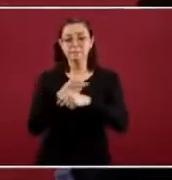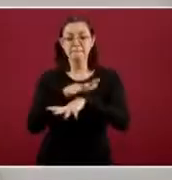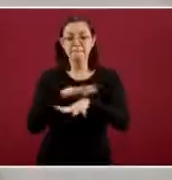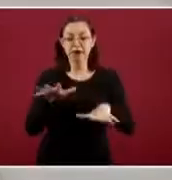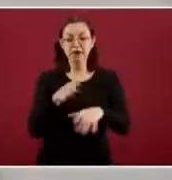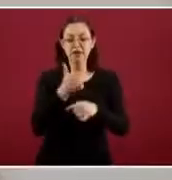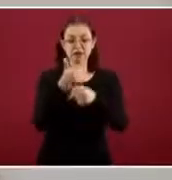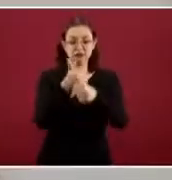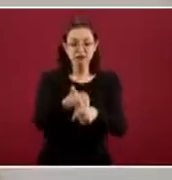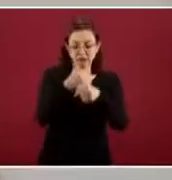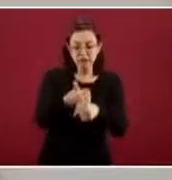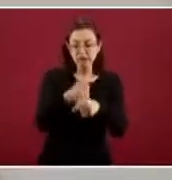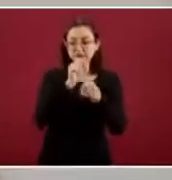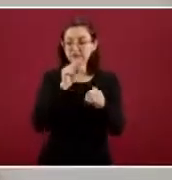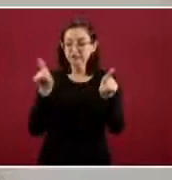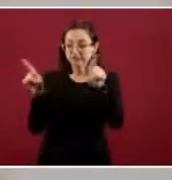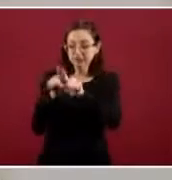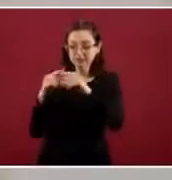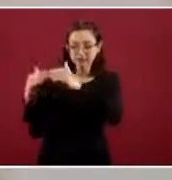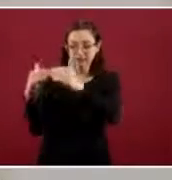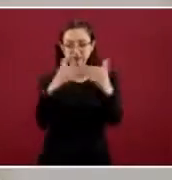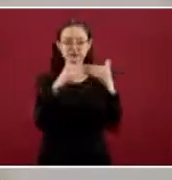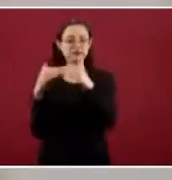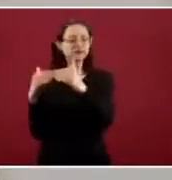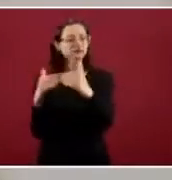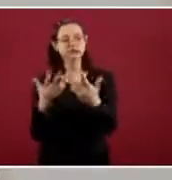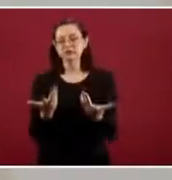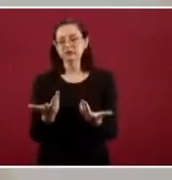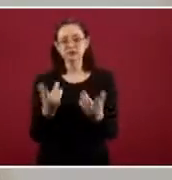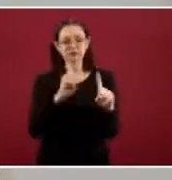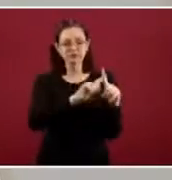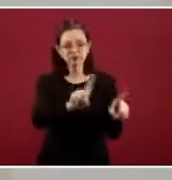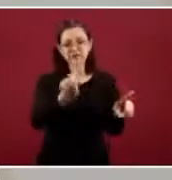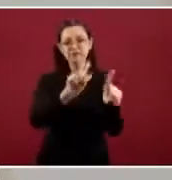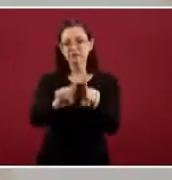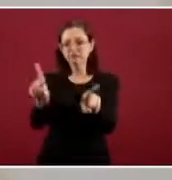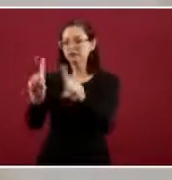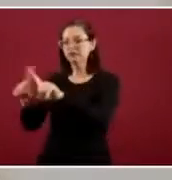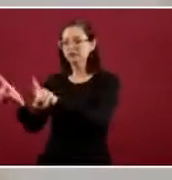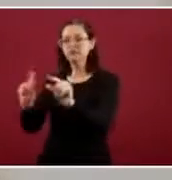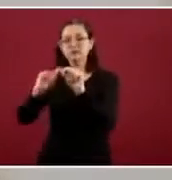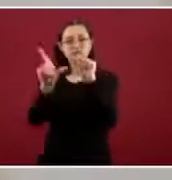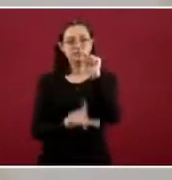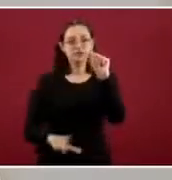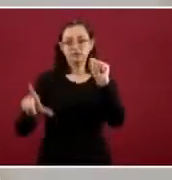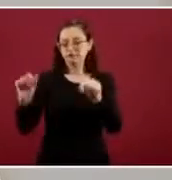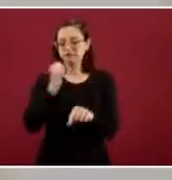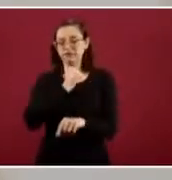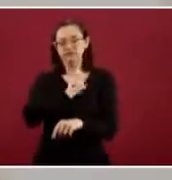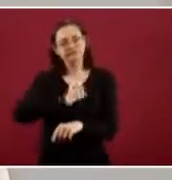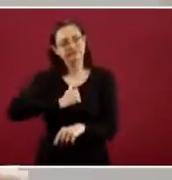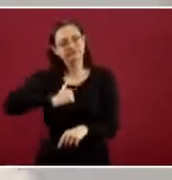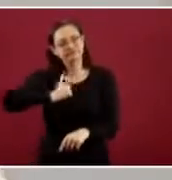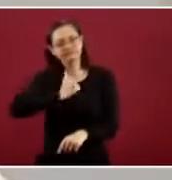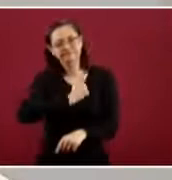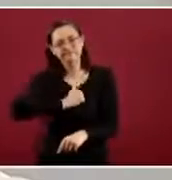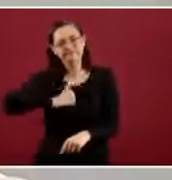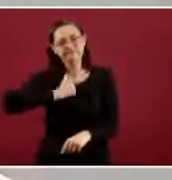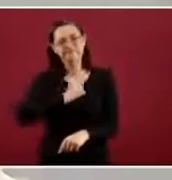misma intensidad. Y en México tenemos, muy desafortunadamente, ya por muchas décadas, una